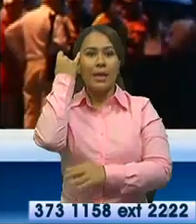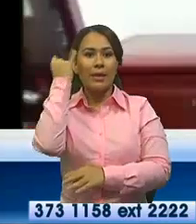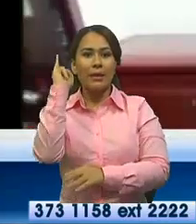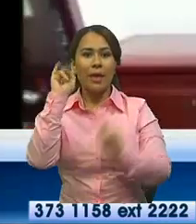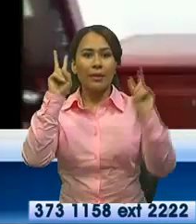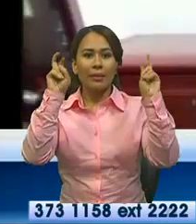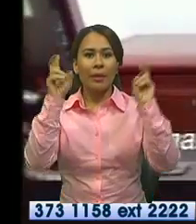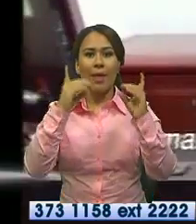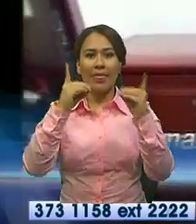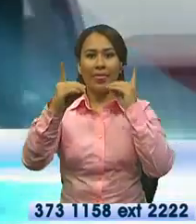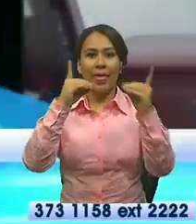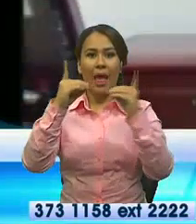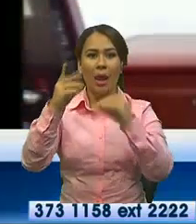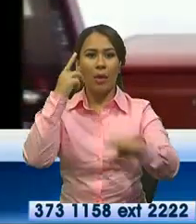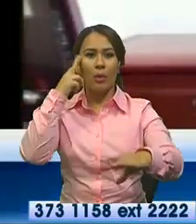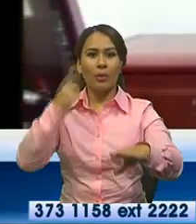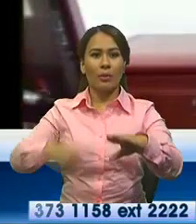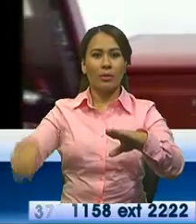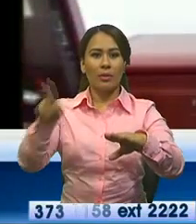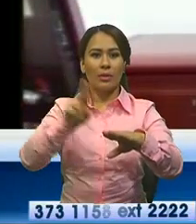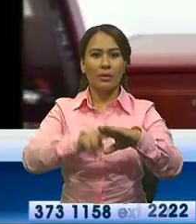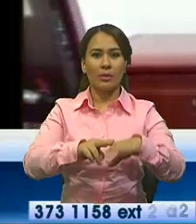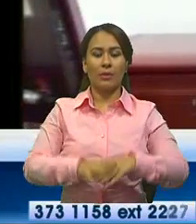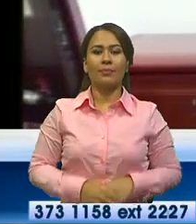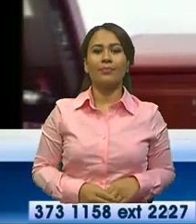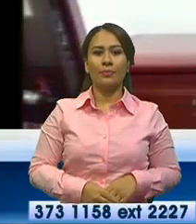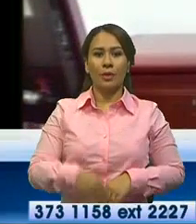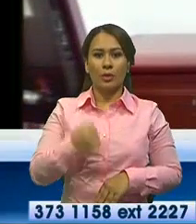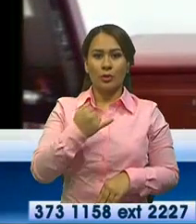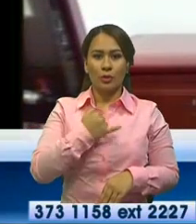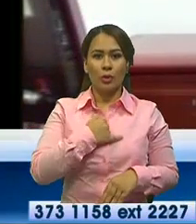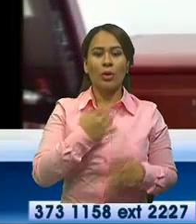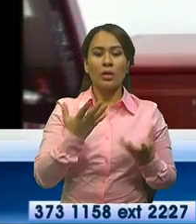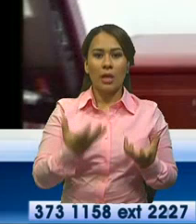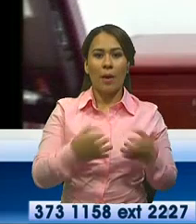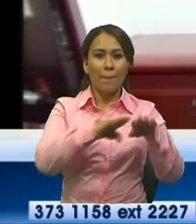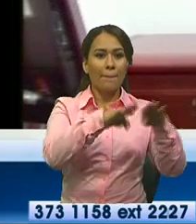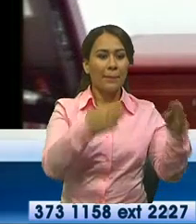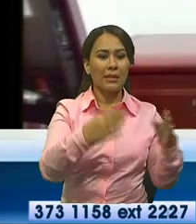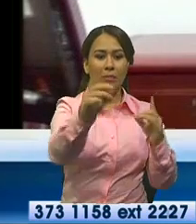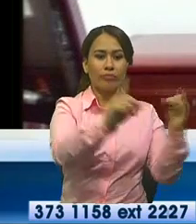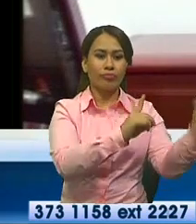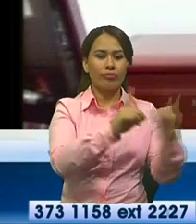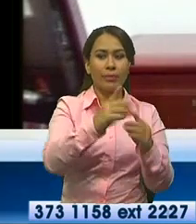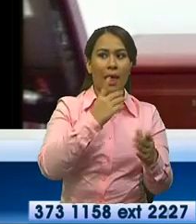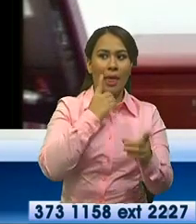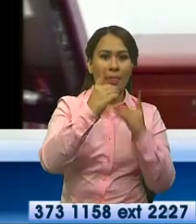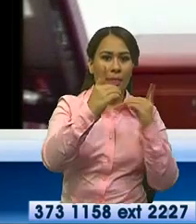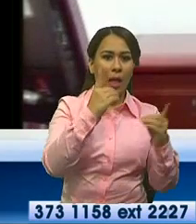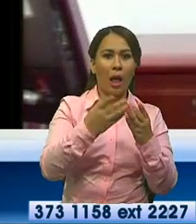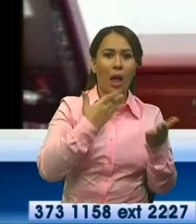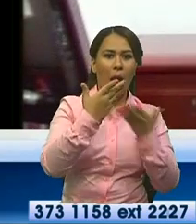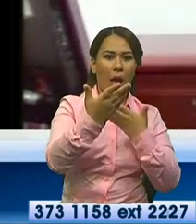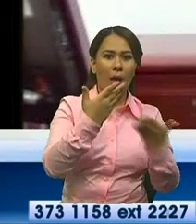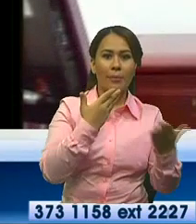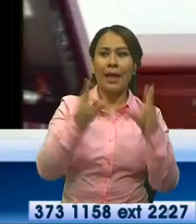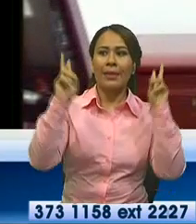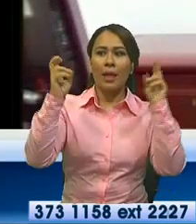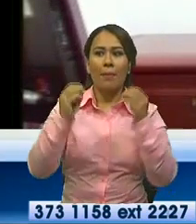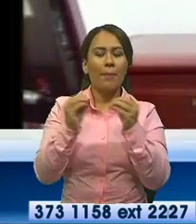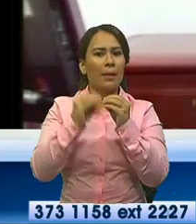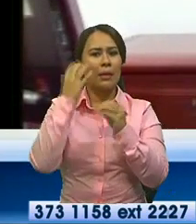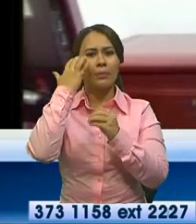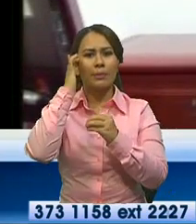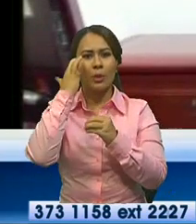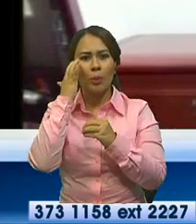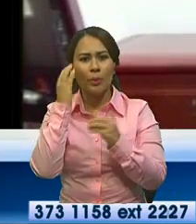iniciativa Diálogo Nacional. Vamos a conformar mesas de diálogo para llegar a acuerdos en los temas que más preocupan a todos. Así vamos